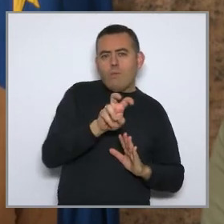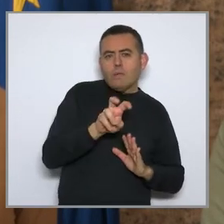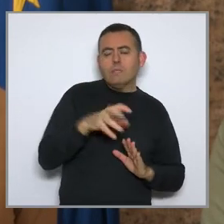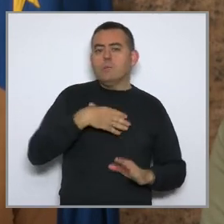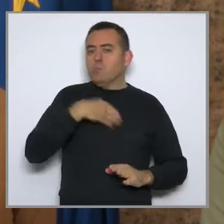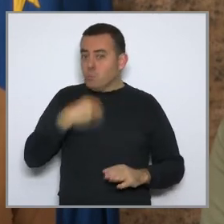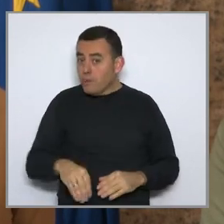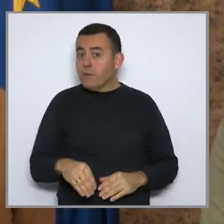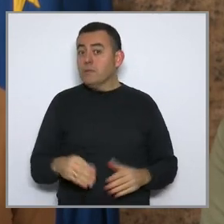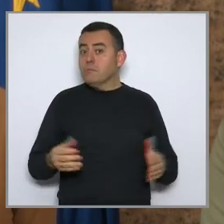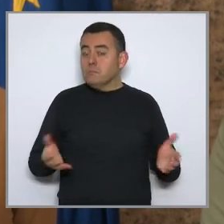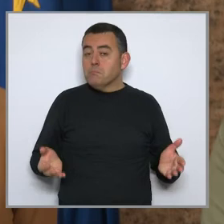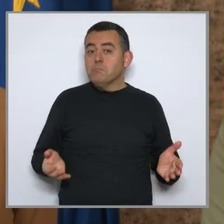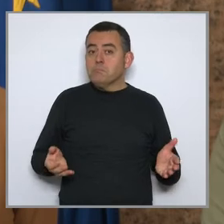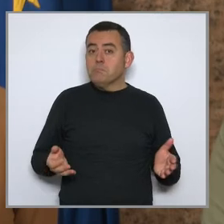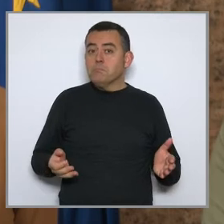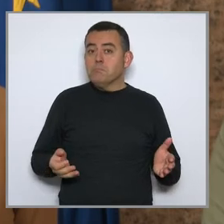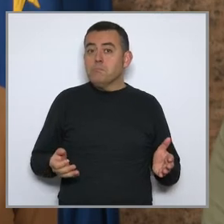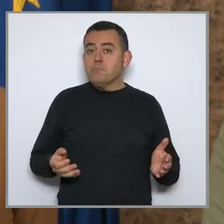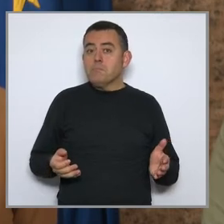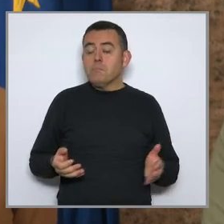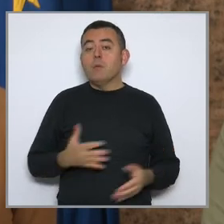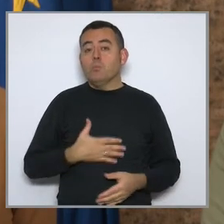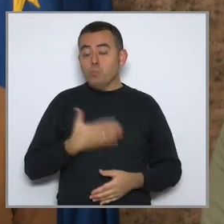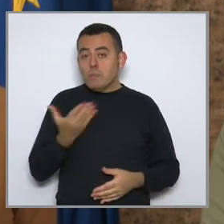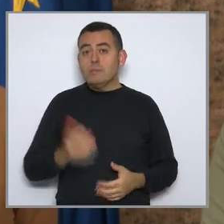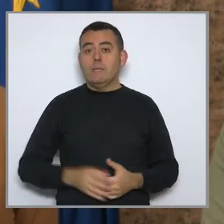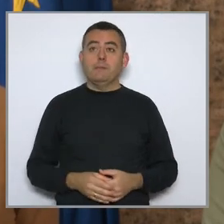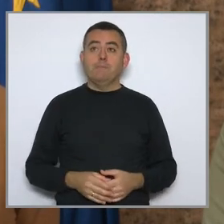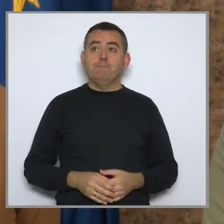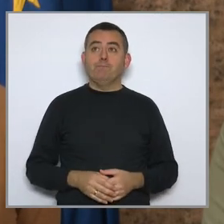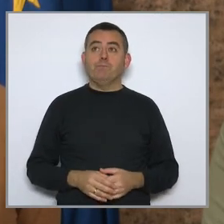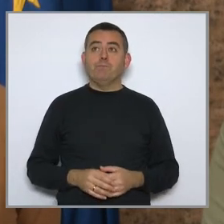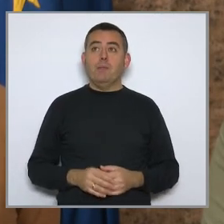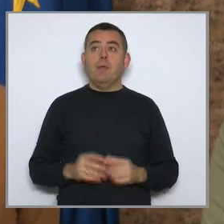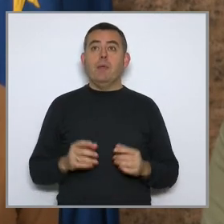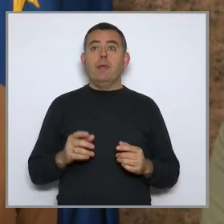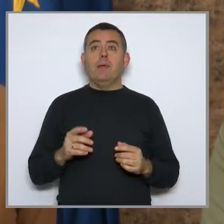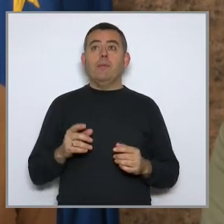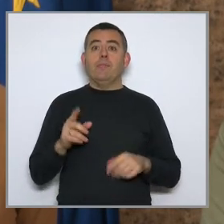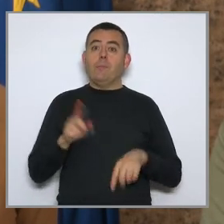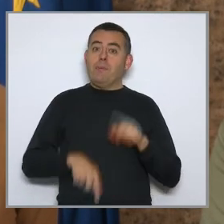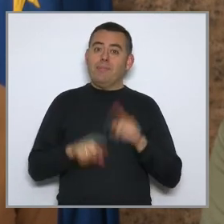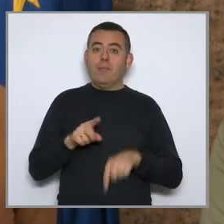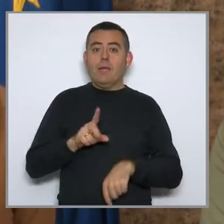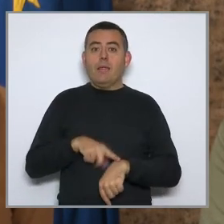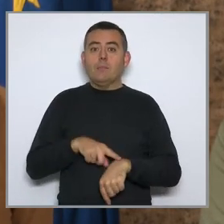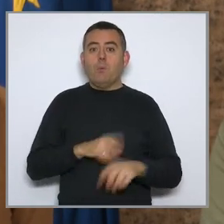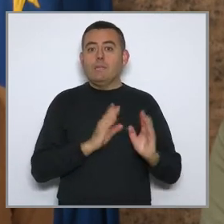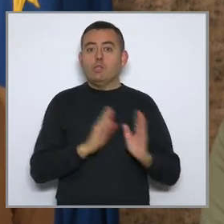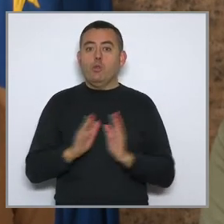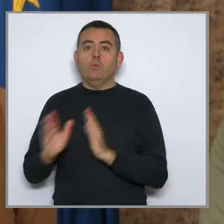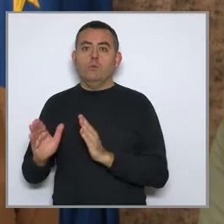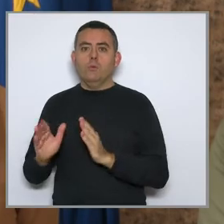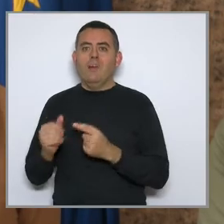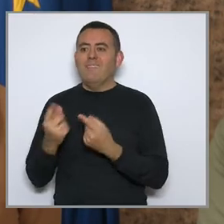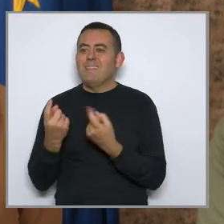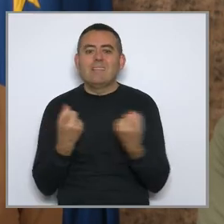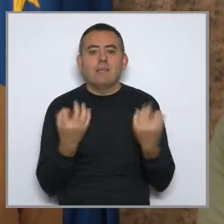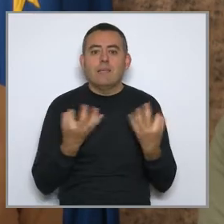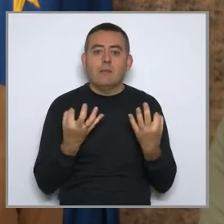planteamientos, para que, bueno, finalmente se le dé la respuesta que en cada momento exige la pandemia.